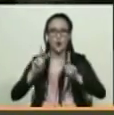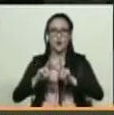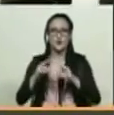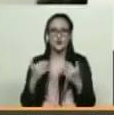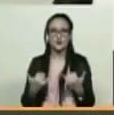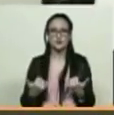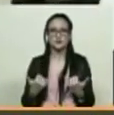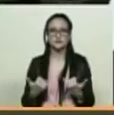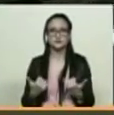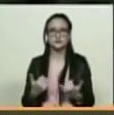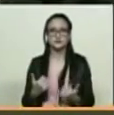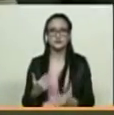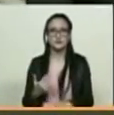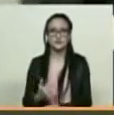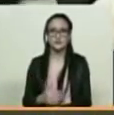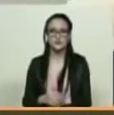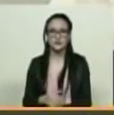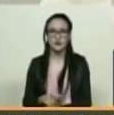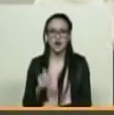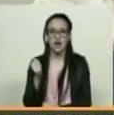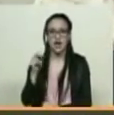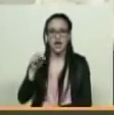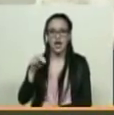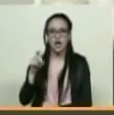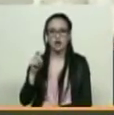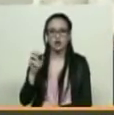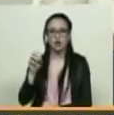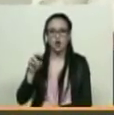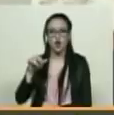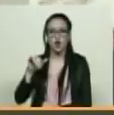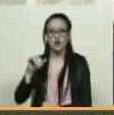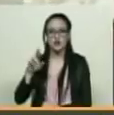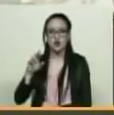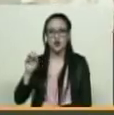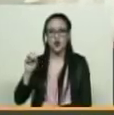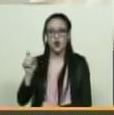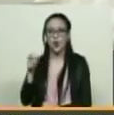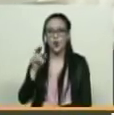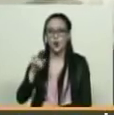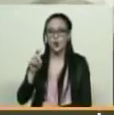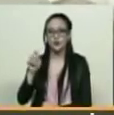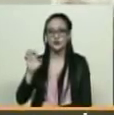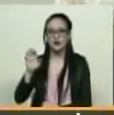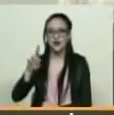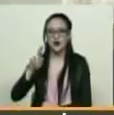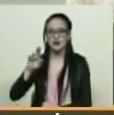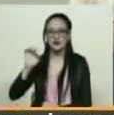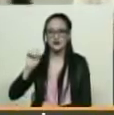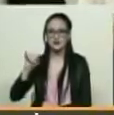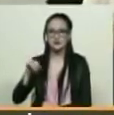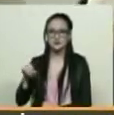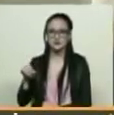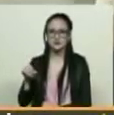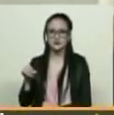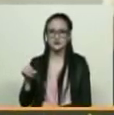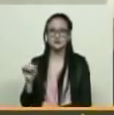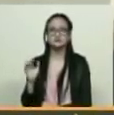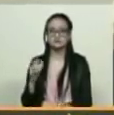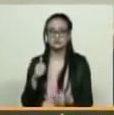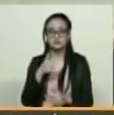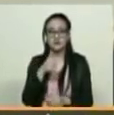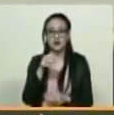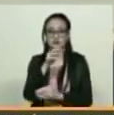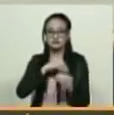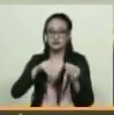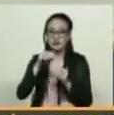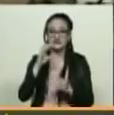secretario general Antonio Guterres. También se contempla que los centros electorales sean reinstalados en sus lugares